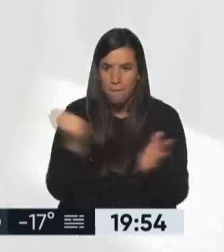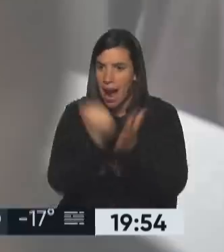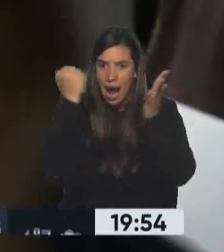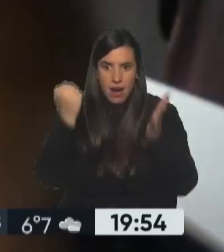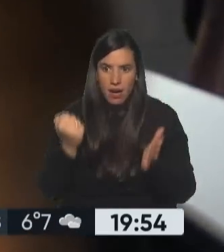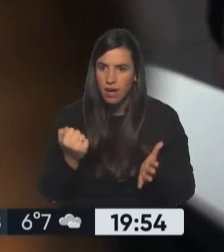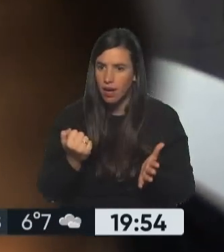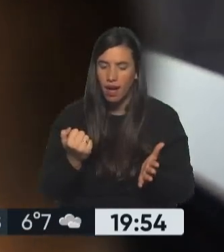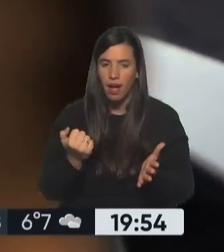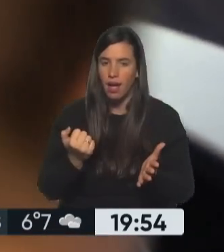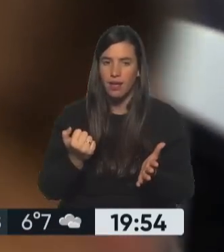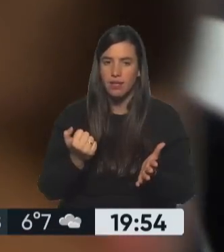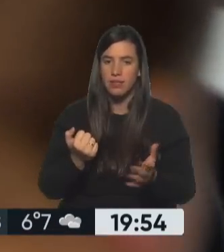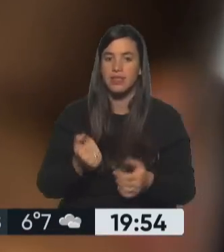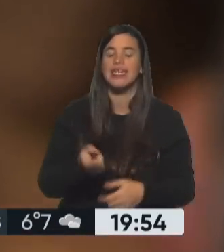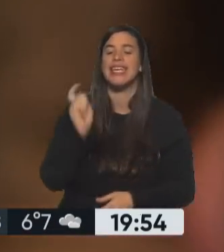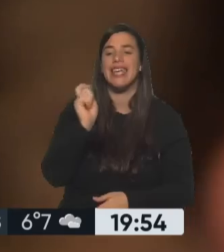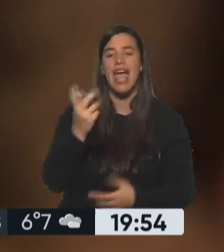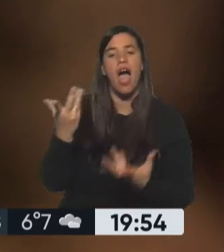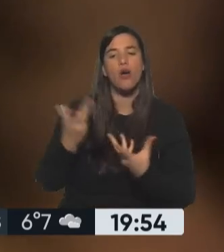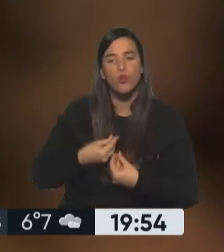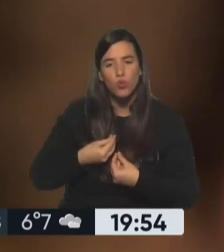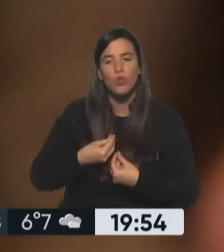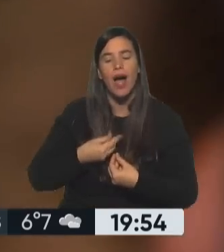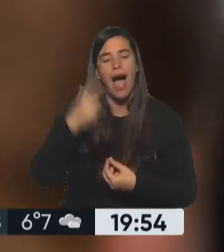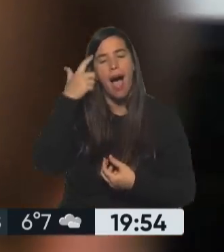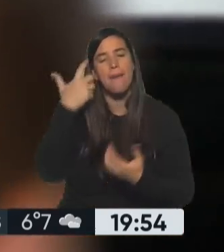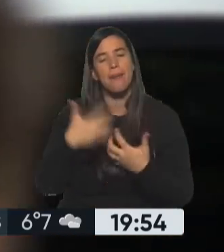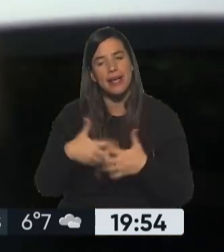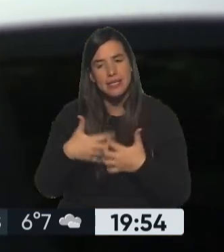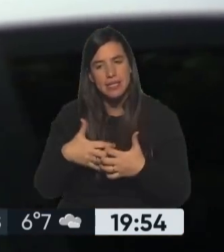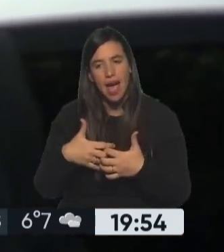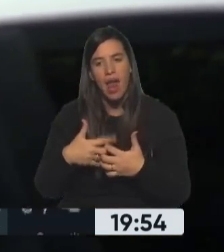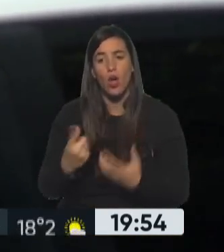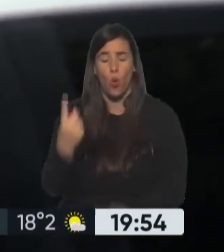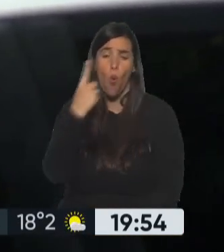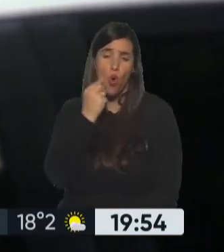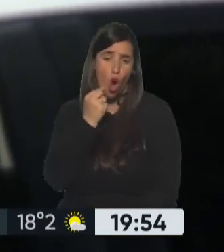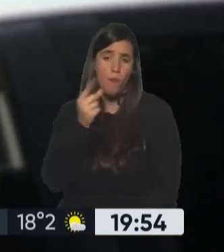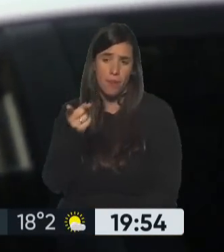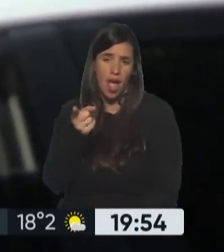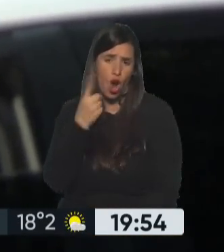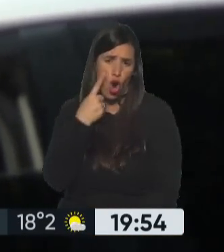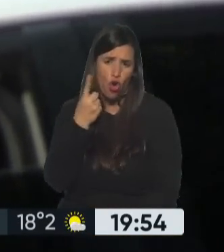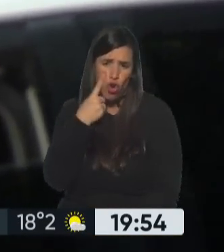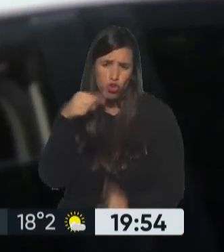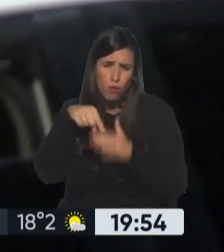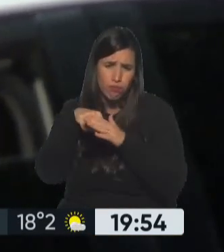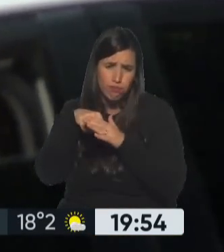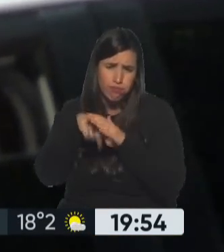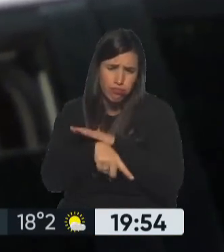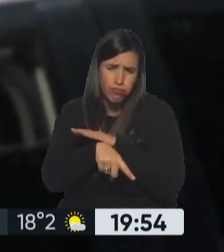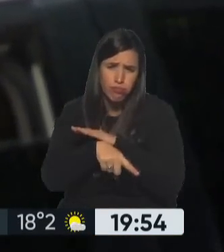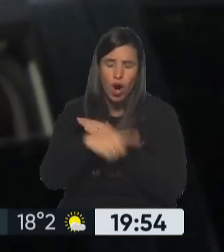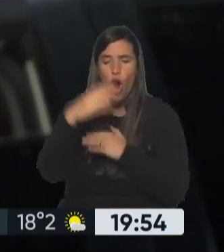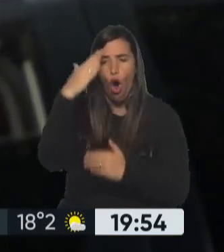decía, quienes nos va a ayudar a pensar en voz alta es un hombre que conoce la Constitución como muy pocos en la